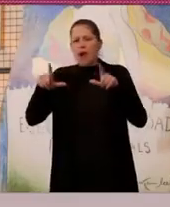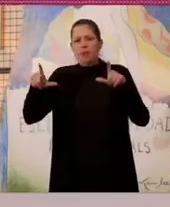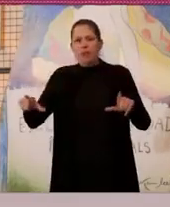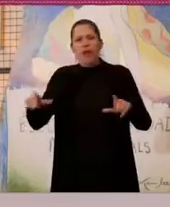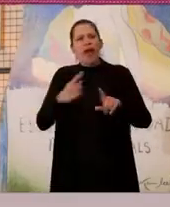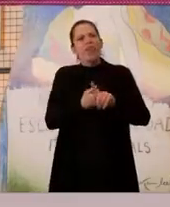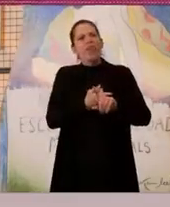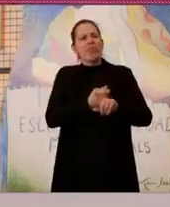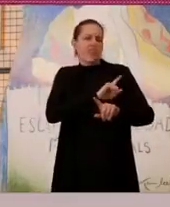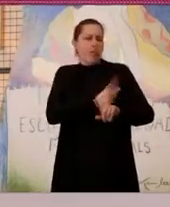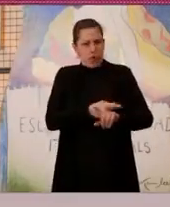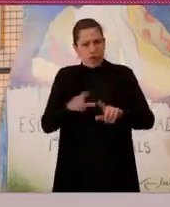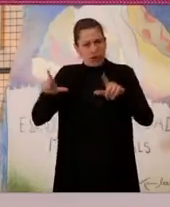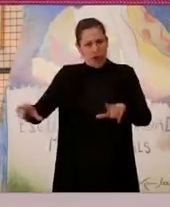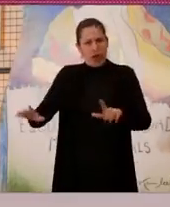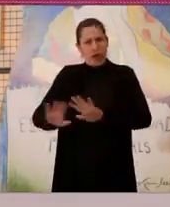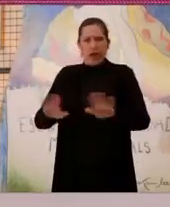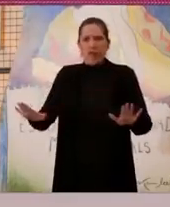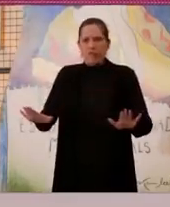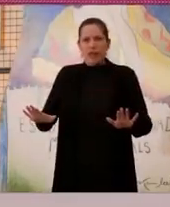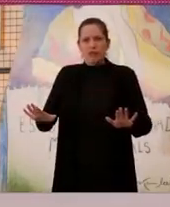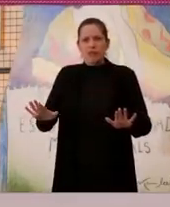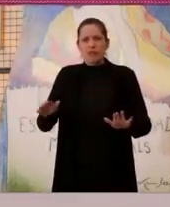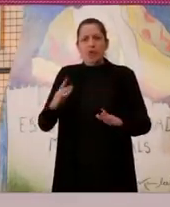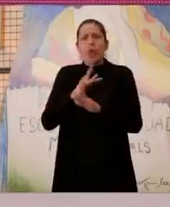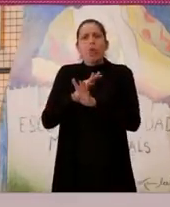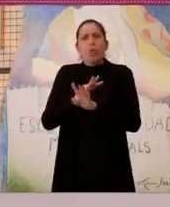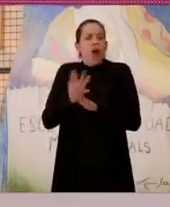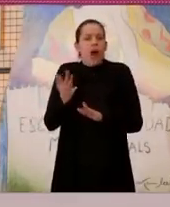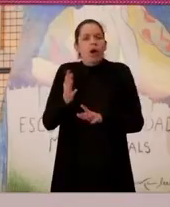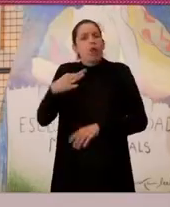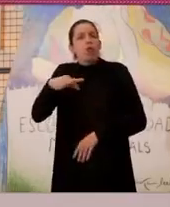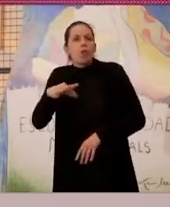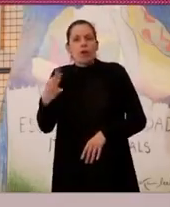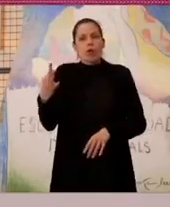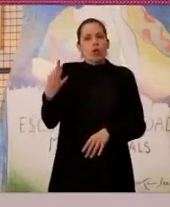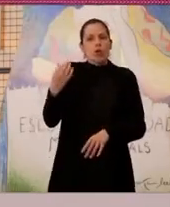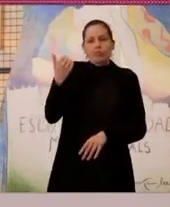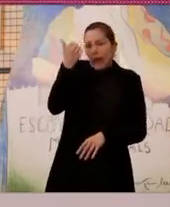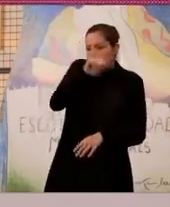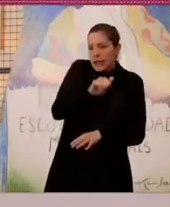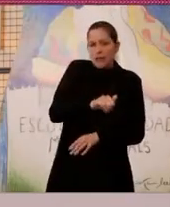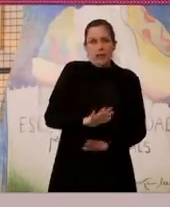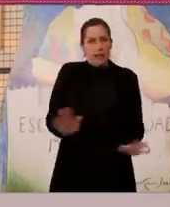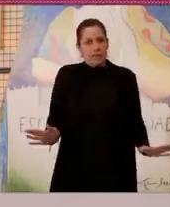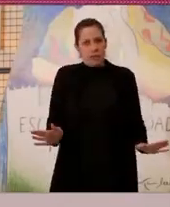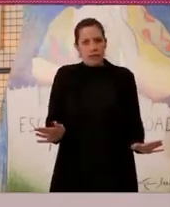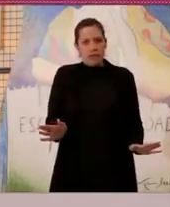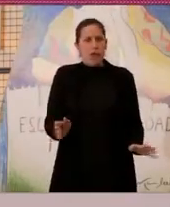niños me dicen bueno las niñas que jueguen también a fútbol y yo les digo y qué más